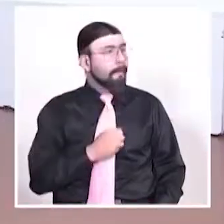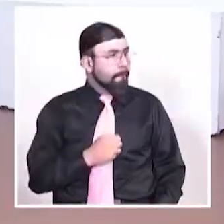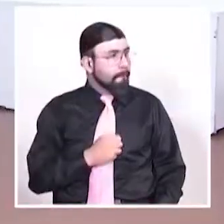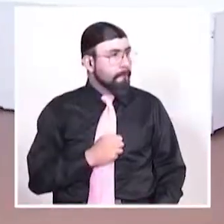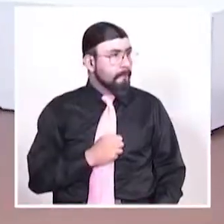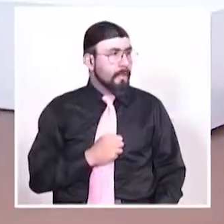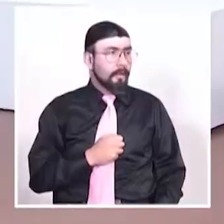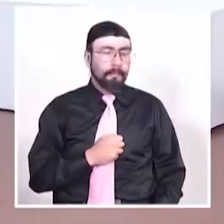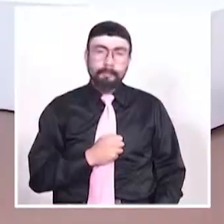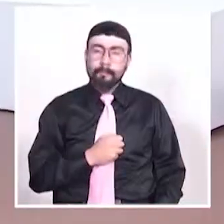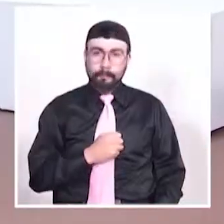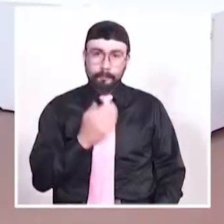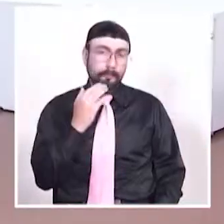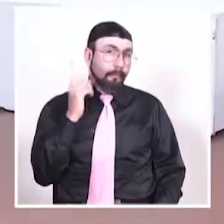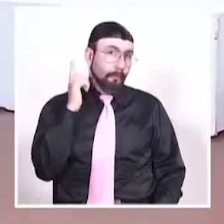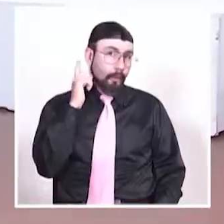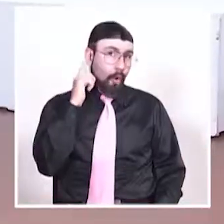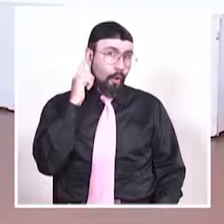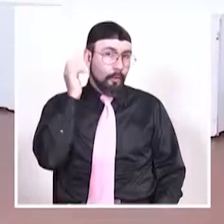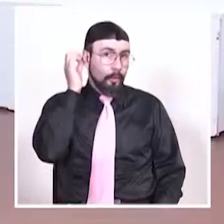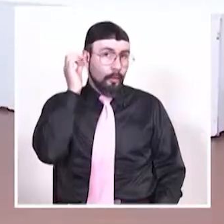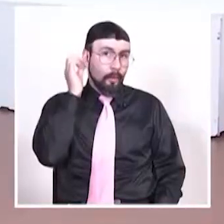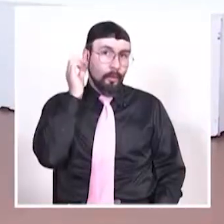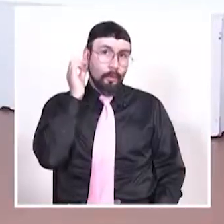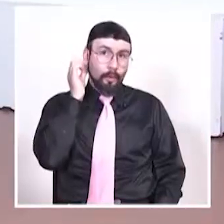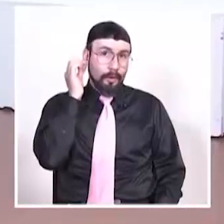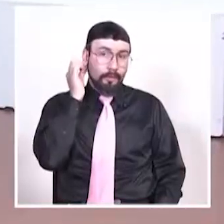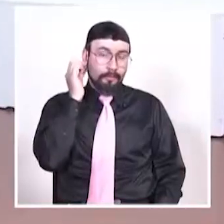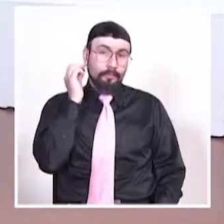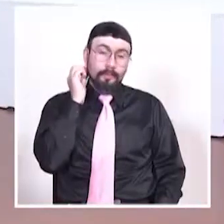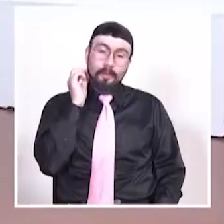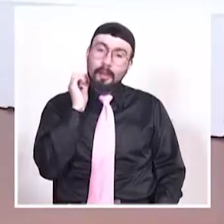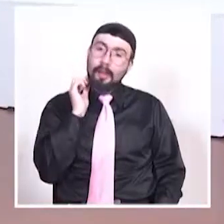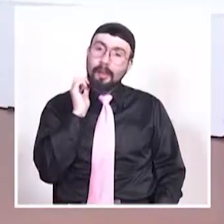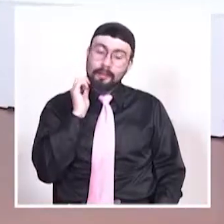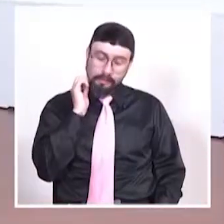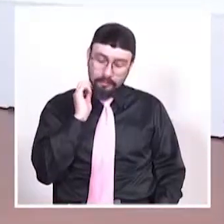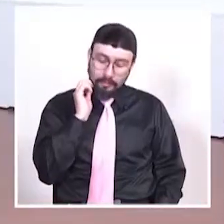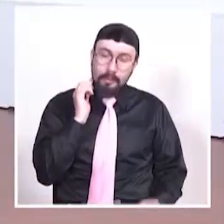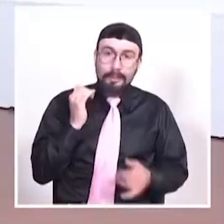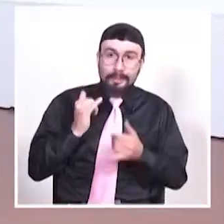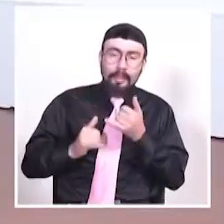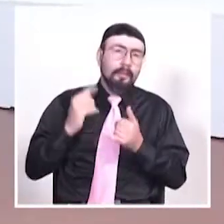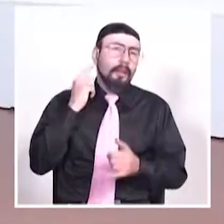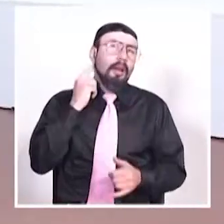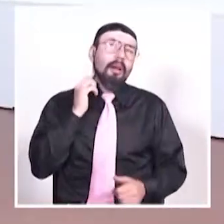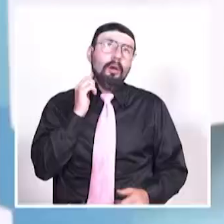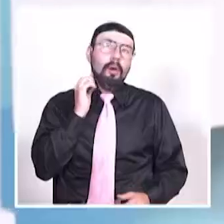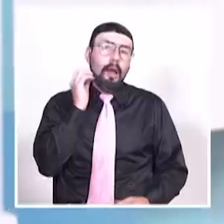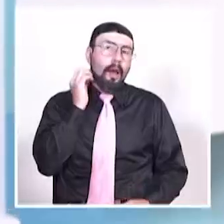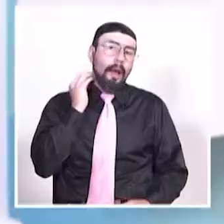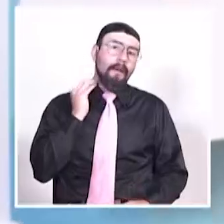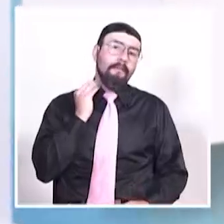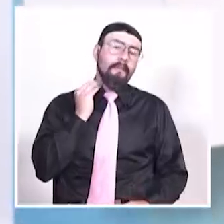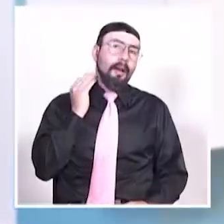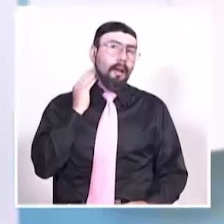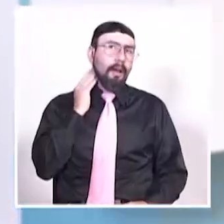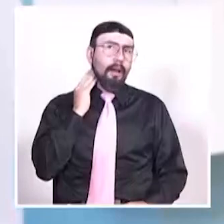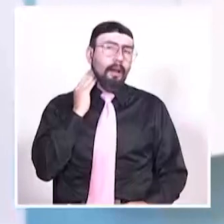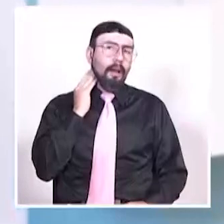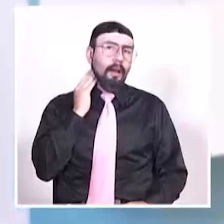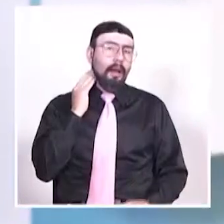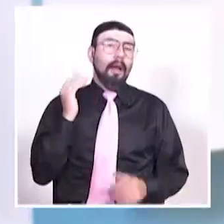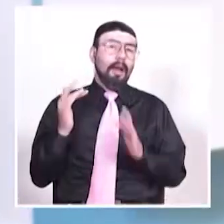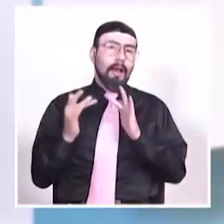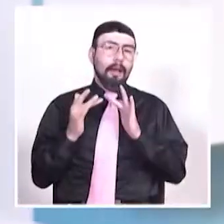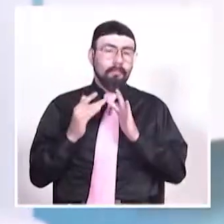Entonces, En la parte donde el borde inferior de la mandíbula termina, uno se va un poquitico atrás y ahí hace presión y ahí